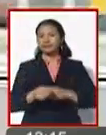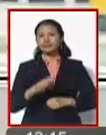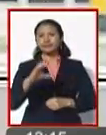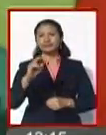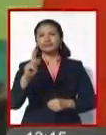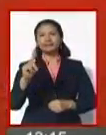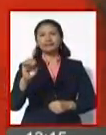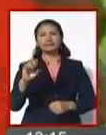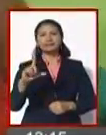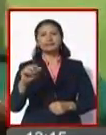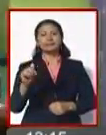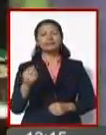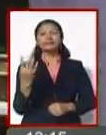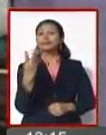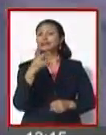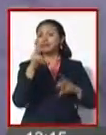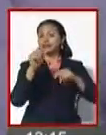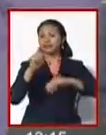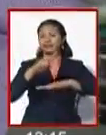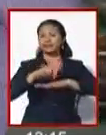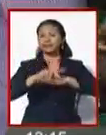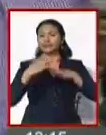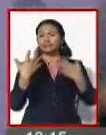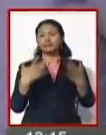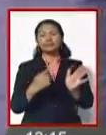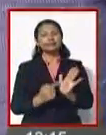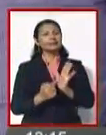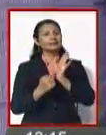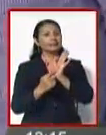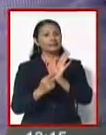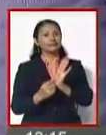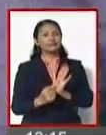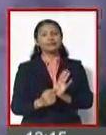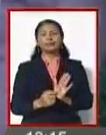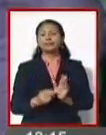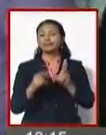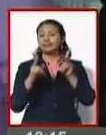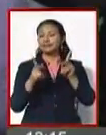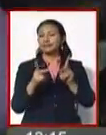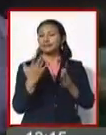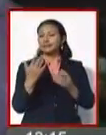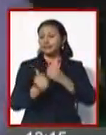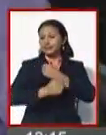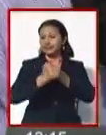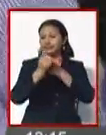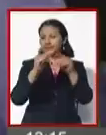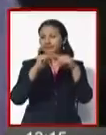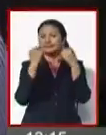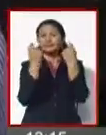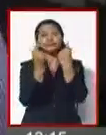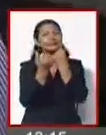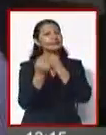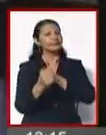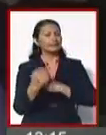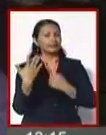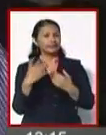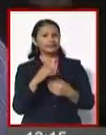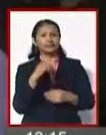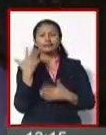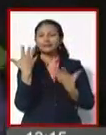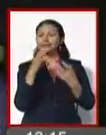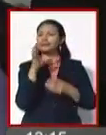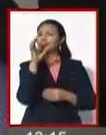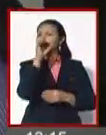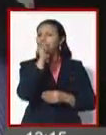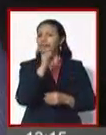cautelar. Los cuatro ciudadanos paraguayos quienes fueron presentados ante la opinión pública como una peligrosa banda delincuencial se abstuvieron